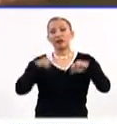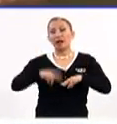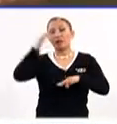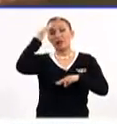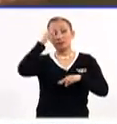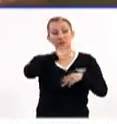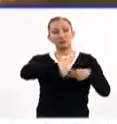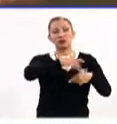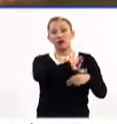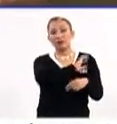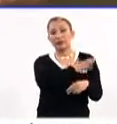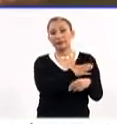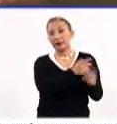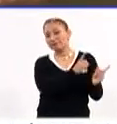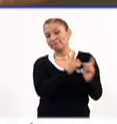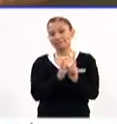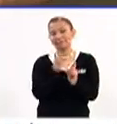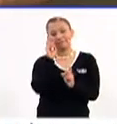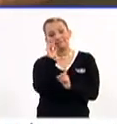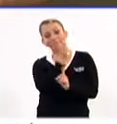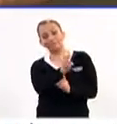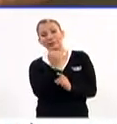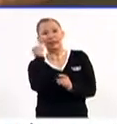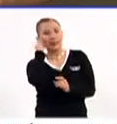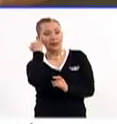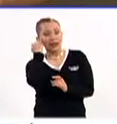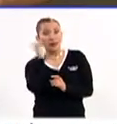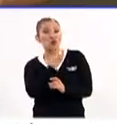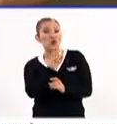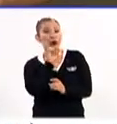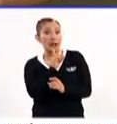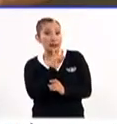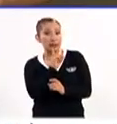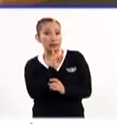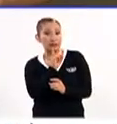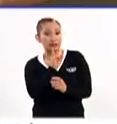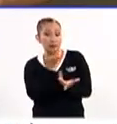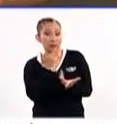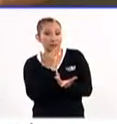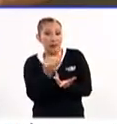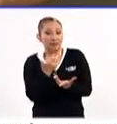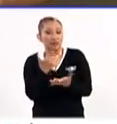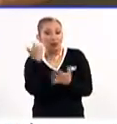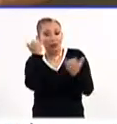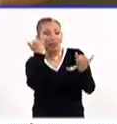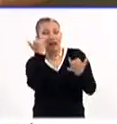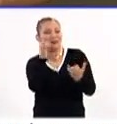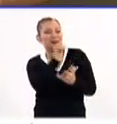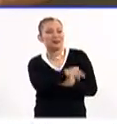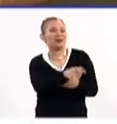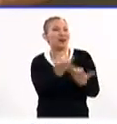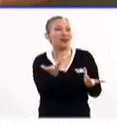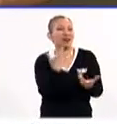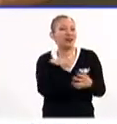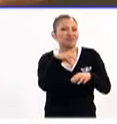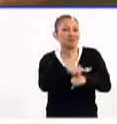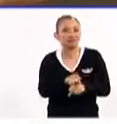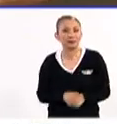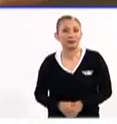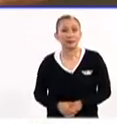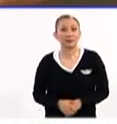los conquistadores españoles, un rostro indígena y femenino, que rompe en buena medida nuestra visión misma de lo que es la